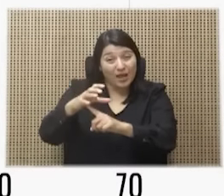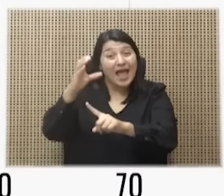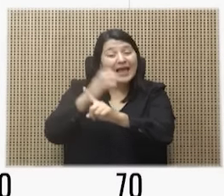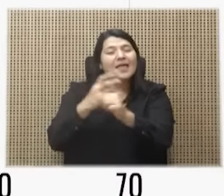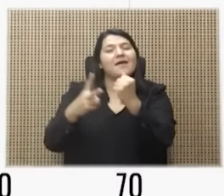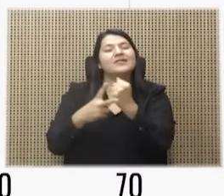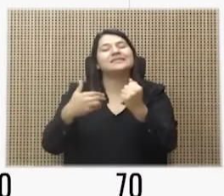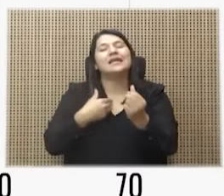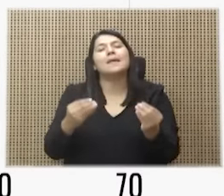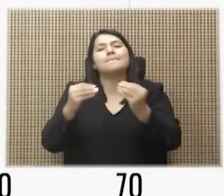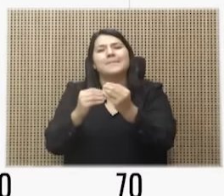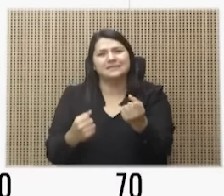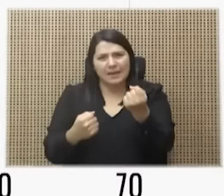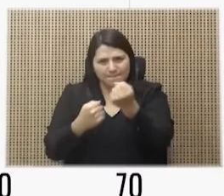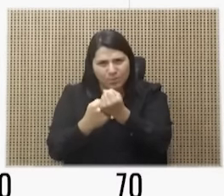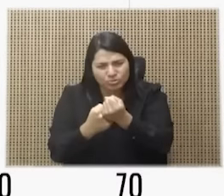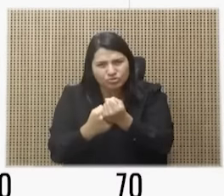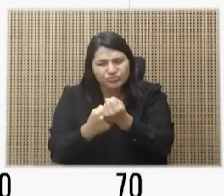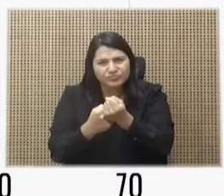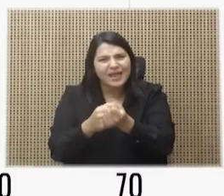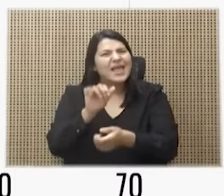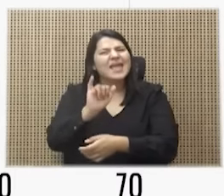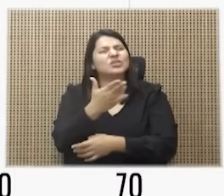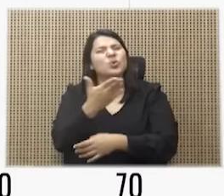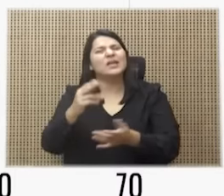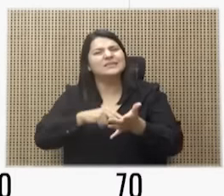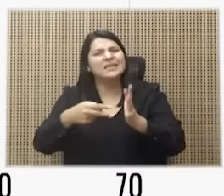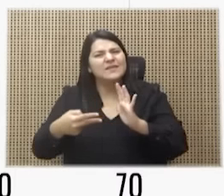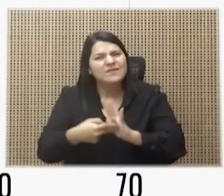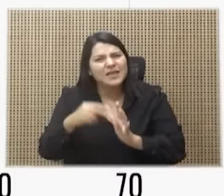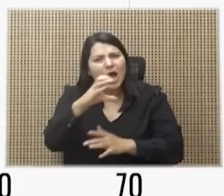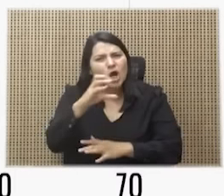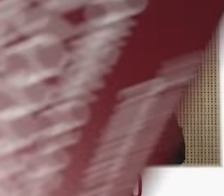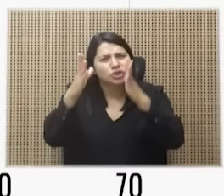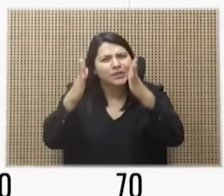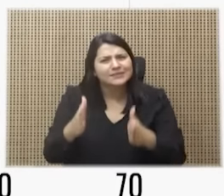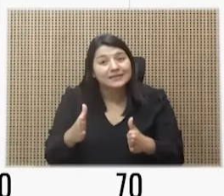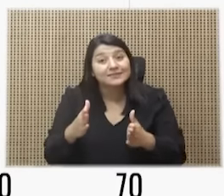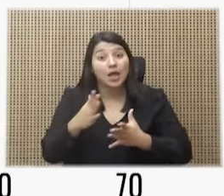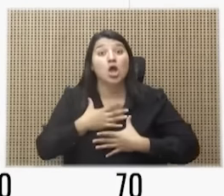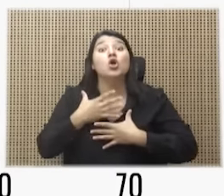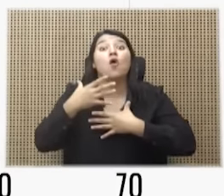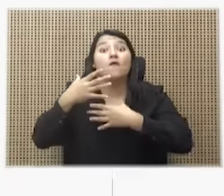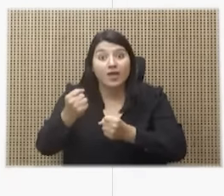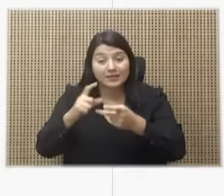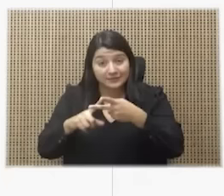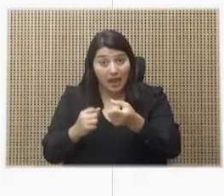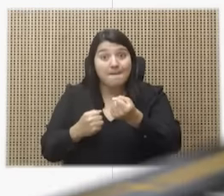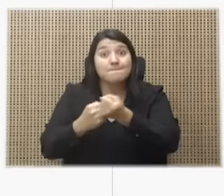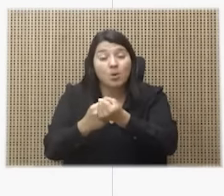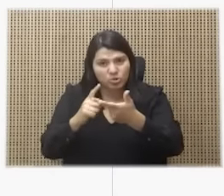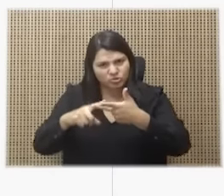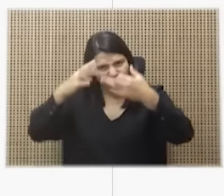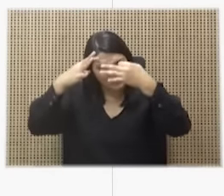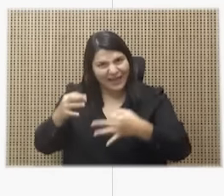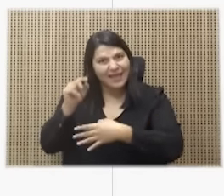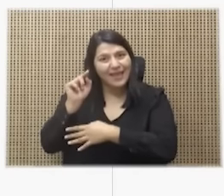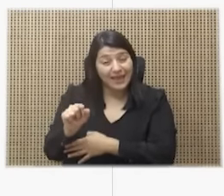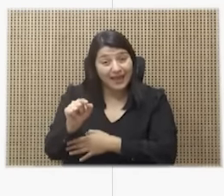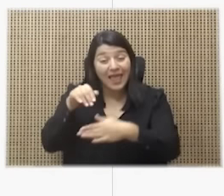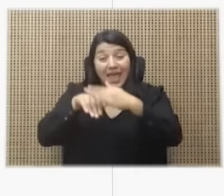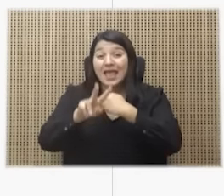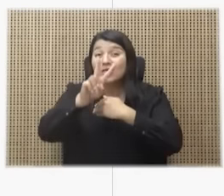poder? ¿Eso qué significa, costarricense? Confianza, respaldo y credibilidad. En solo 2 meses